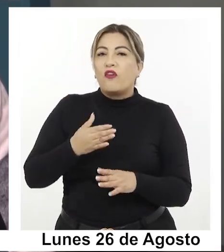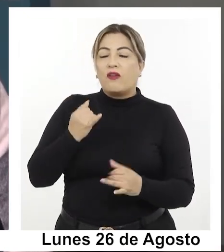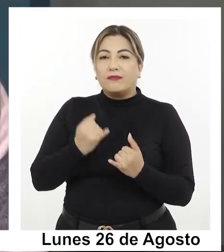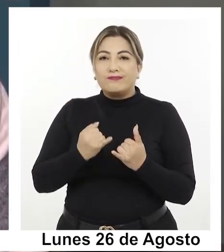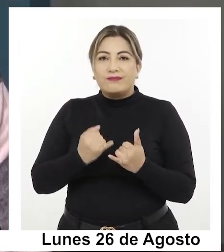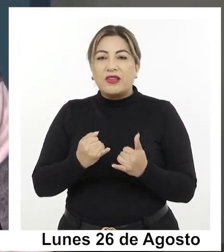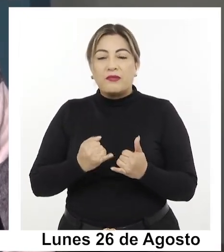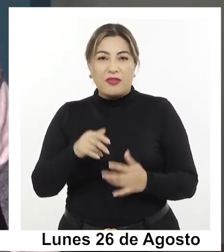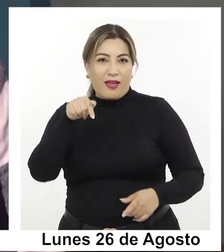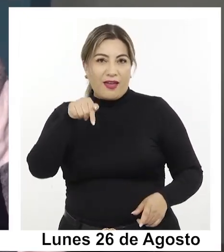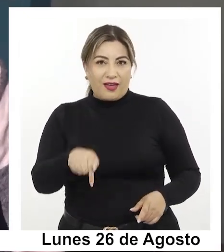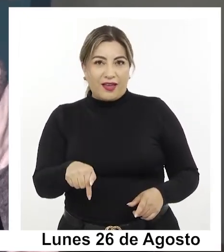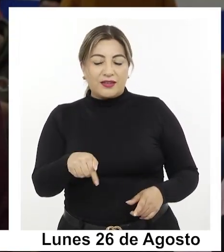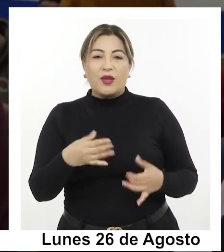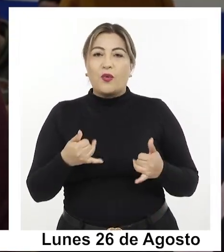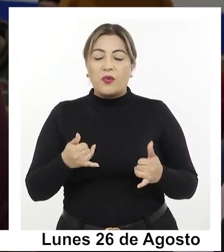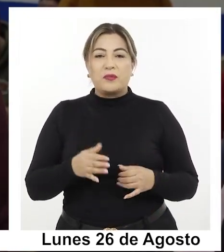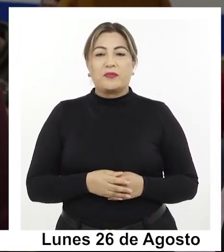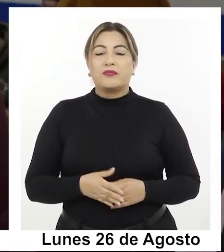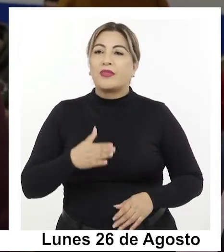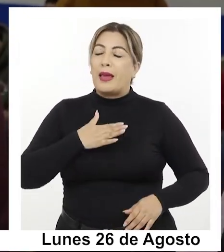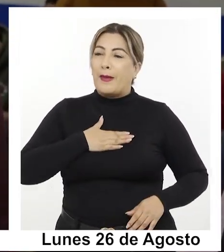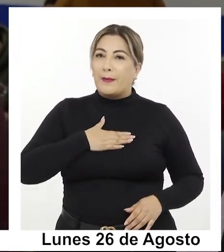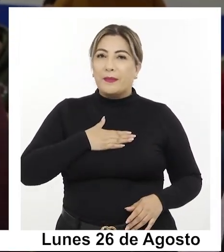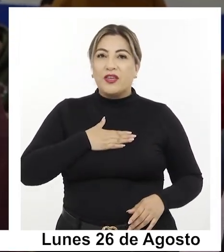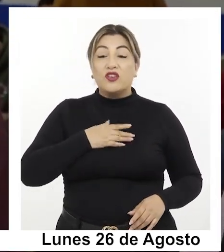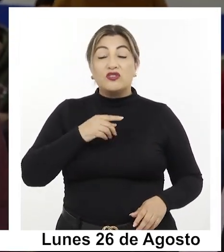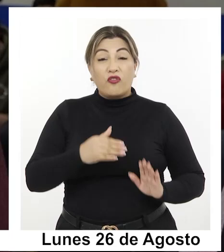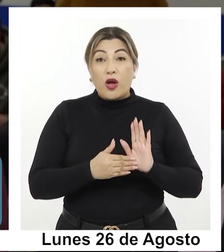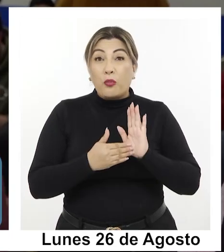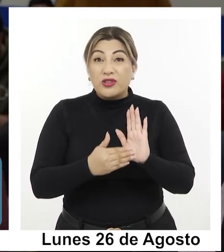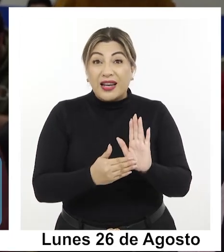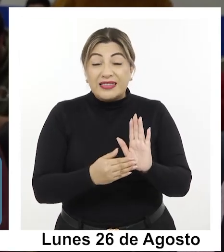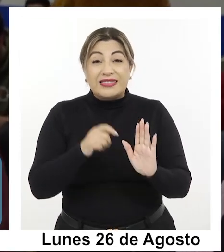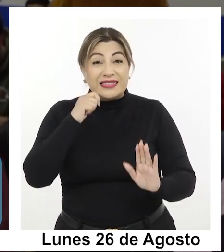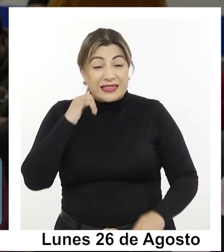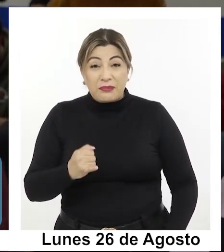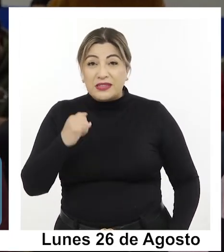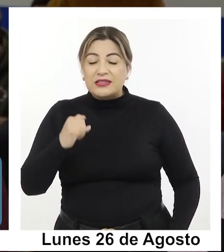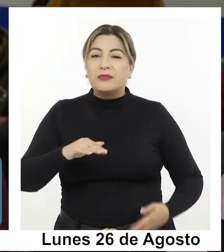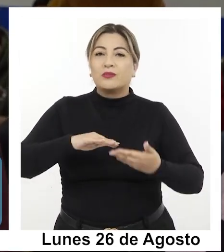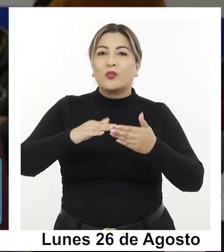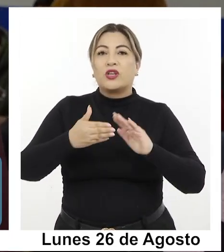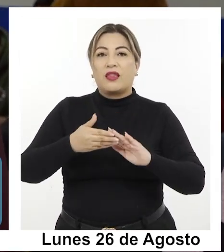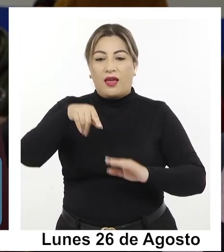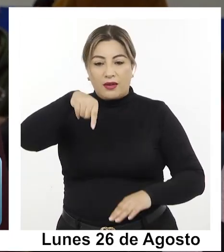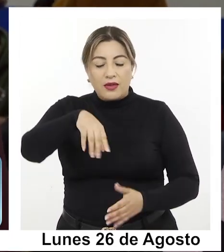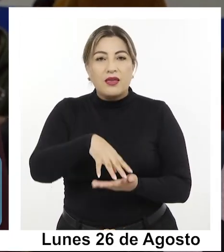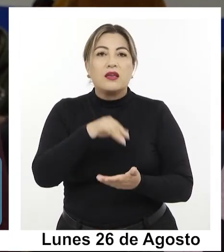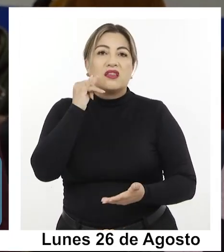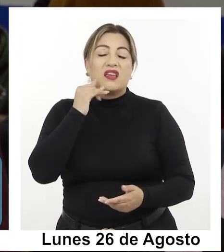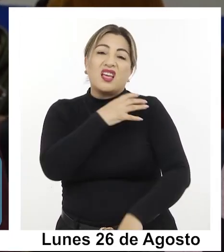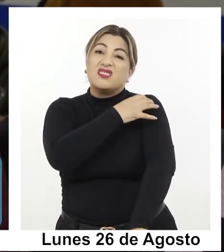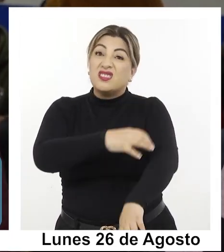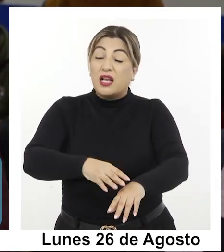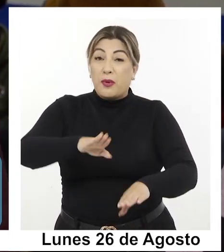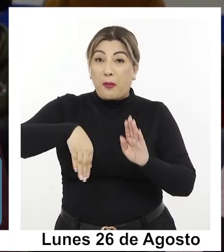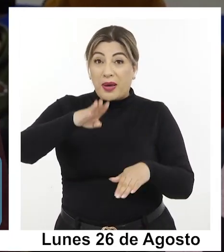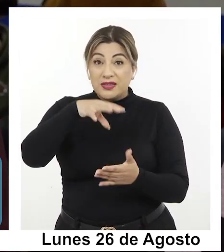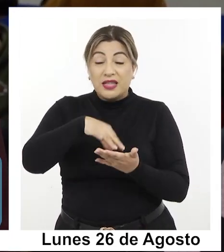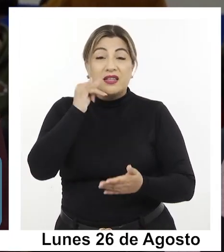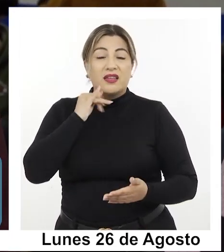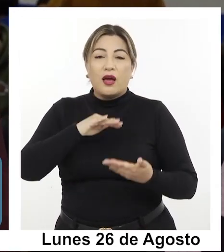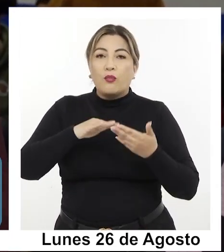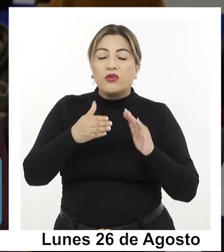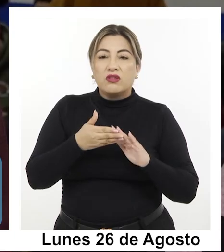transcurso de este juego de cartas. A mí siempre lo que voy a destacar más es la comunidad, porque al menos acá en Iquique, bueno en Chile en general, pero acá en Iquique sobre todo,